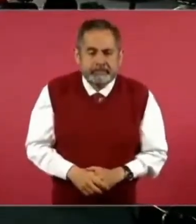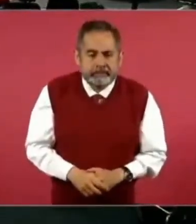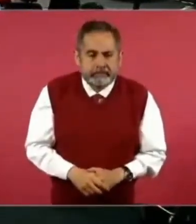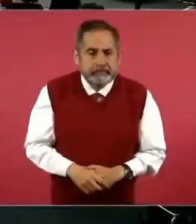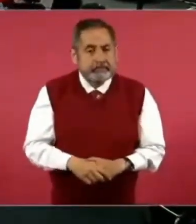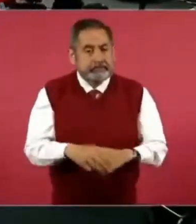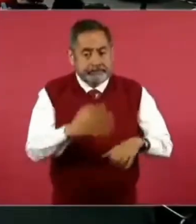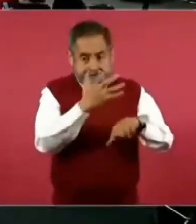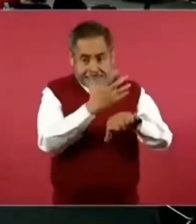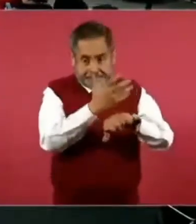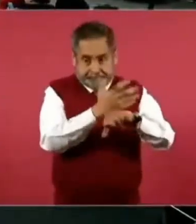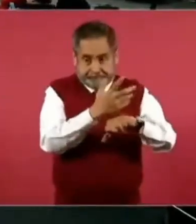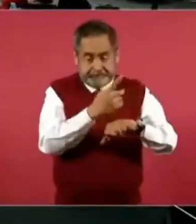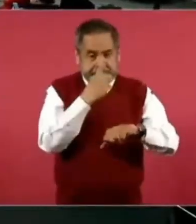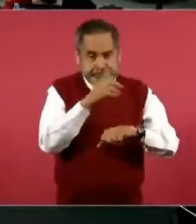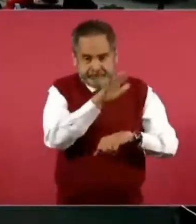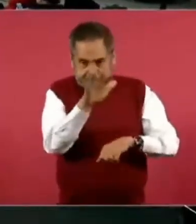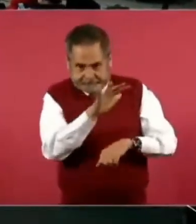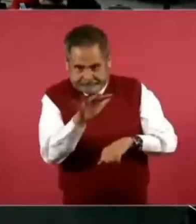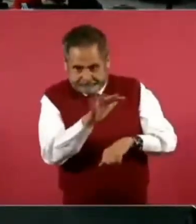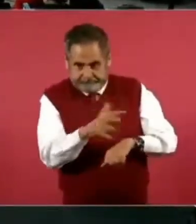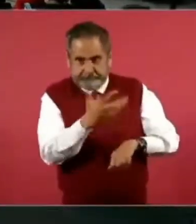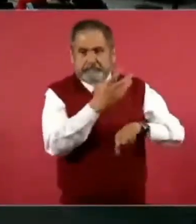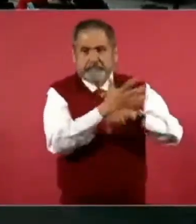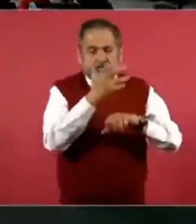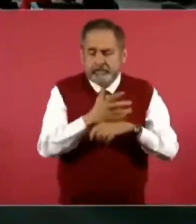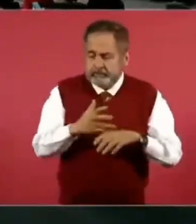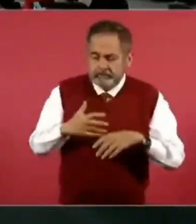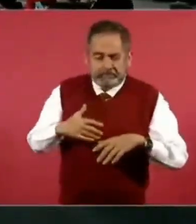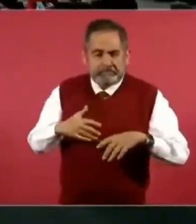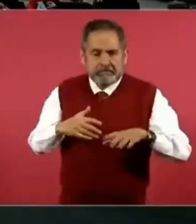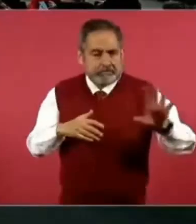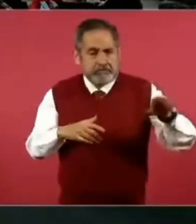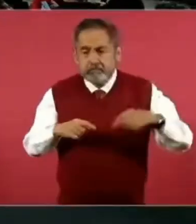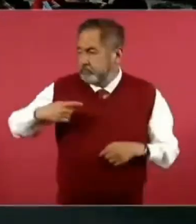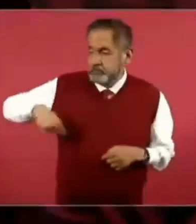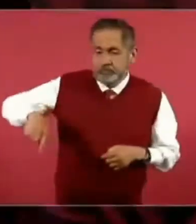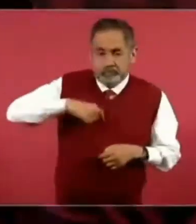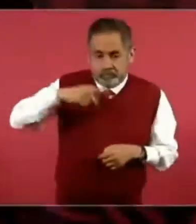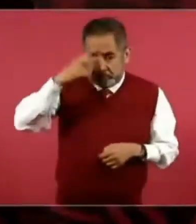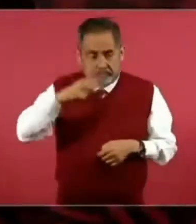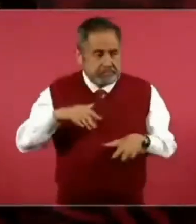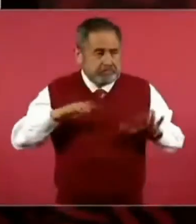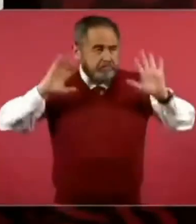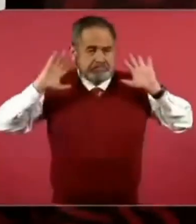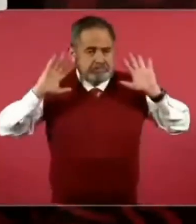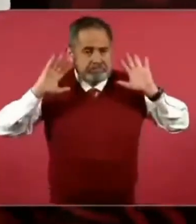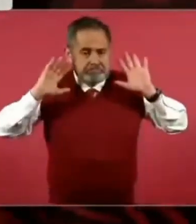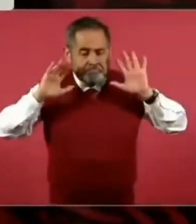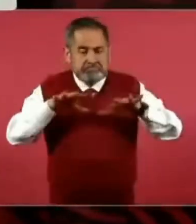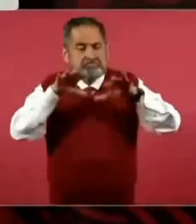Estados Unidos no tuvimos nada que ver con el arresto del Mayo y Guzmán,